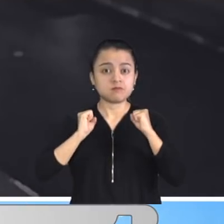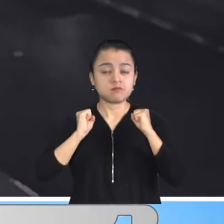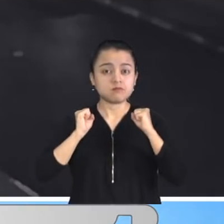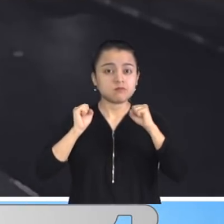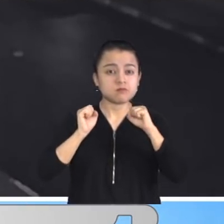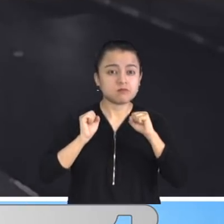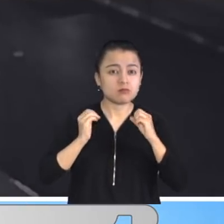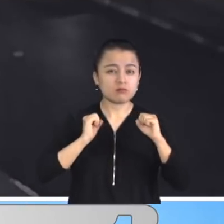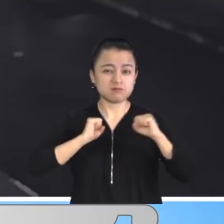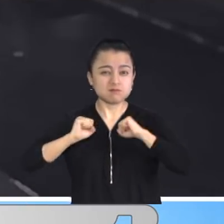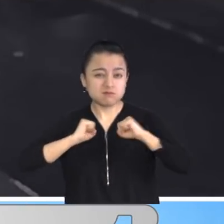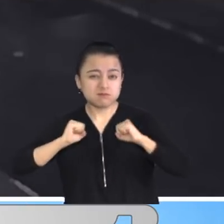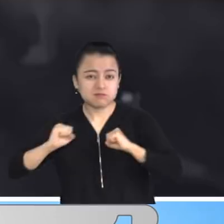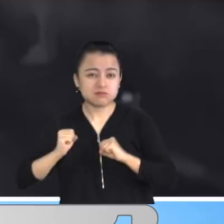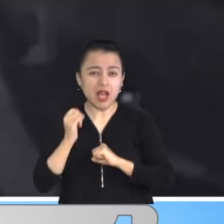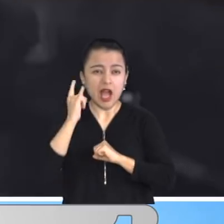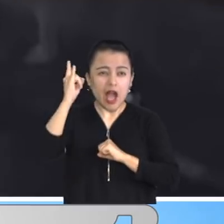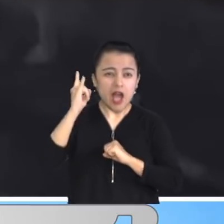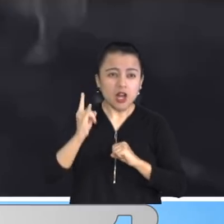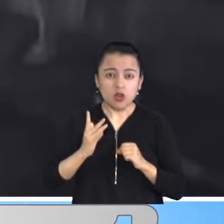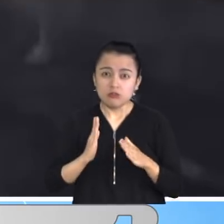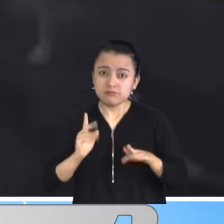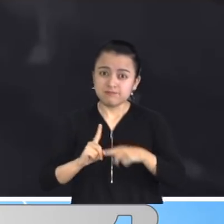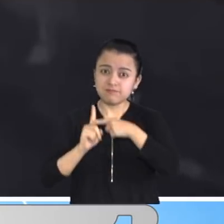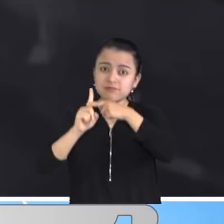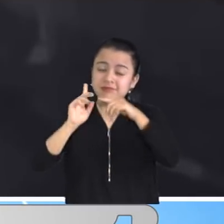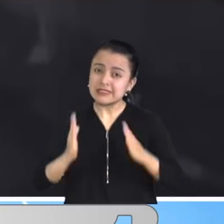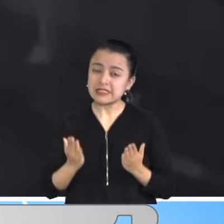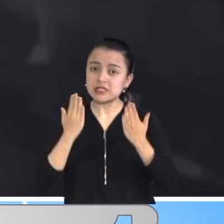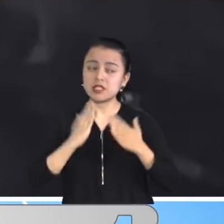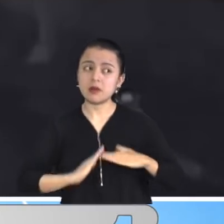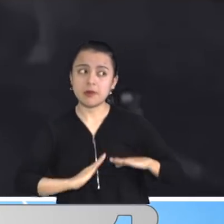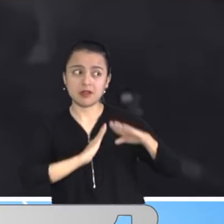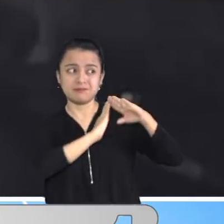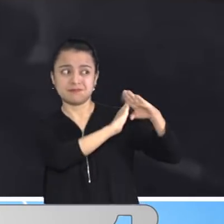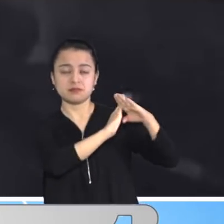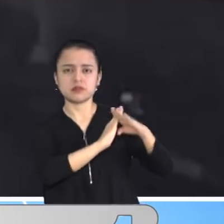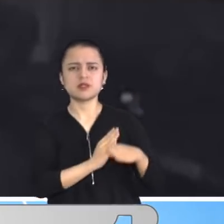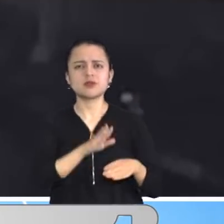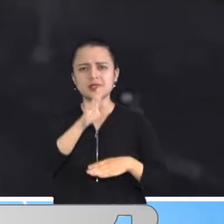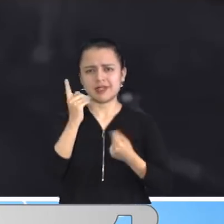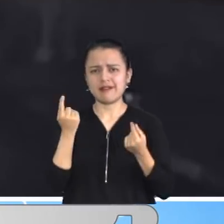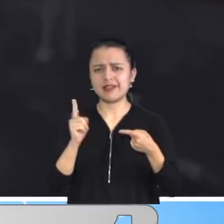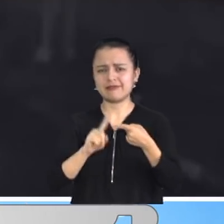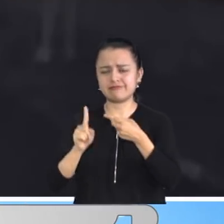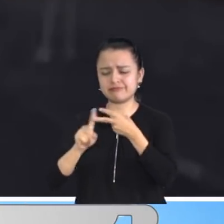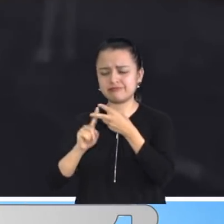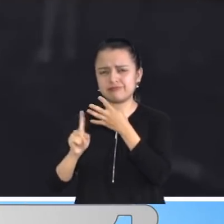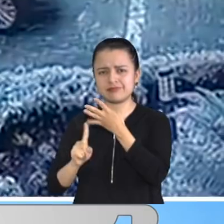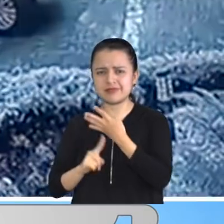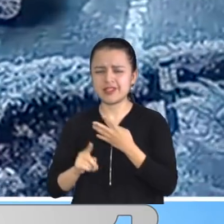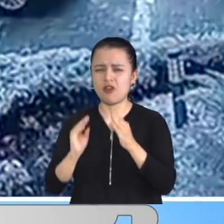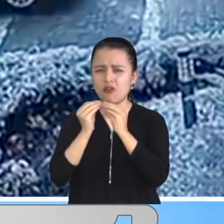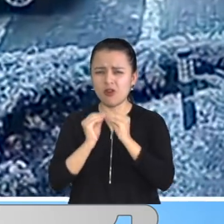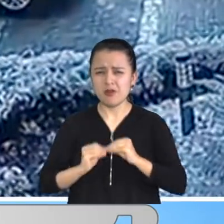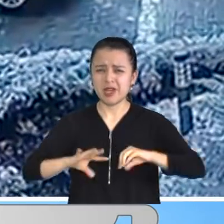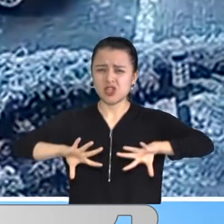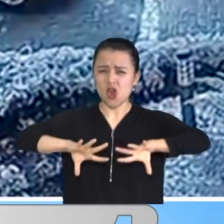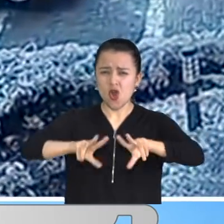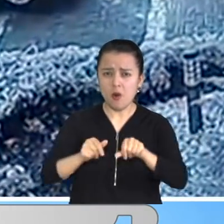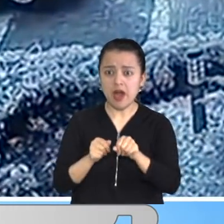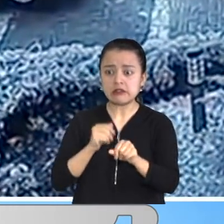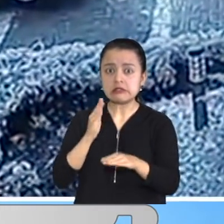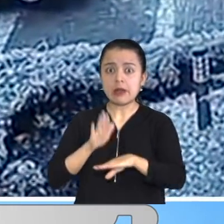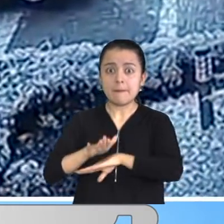empezar a reducir esos delitos de alto impacto, como lo es el hurto a personas, el hurto a celulares y también los homicidios. Y es que